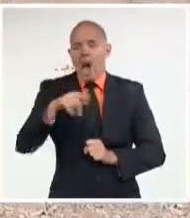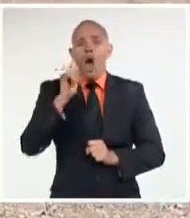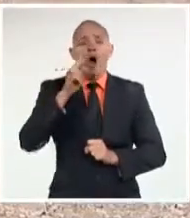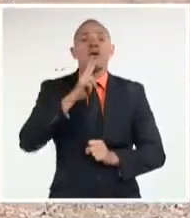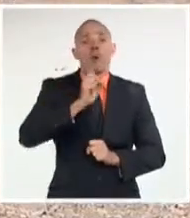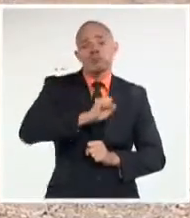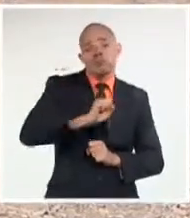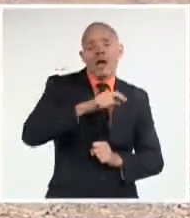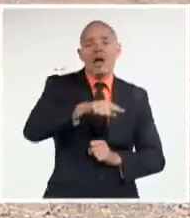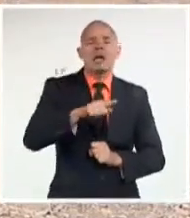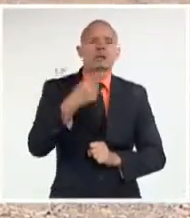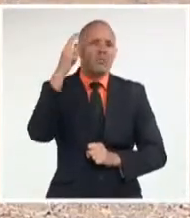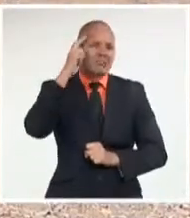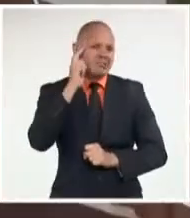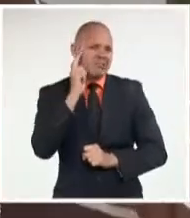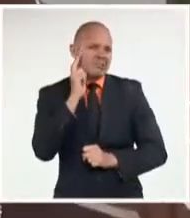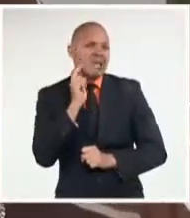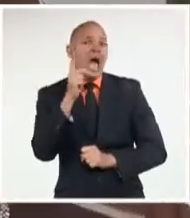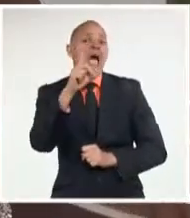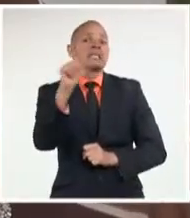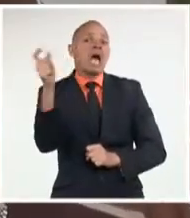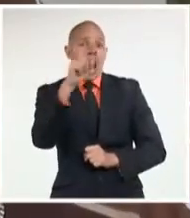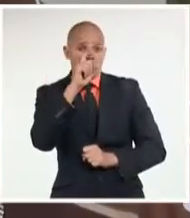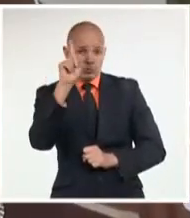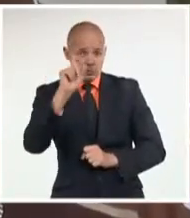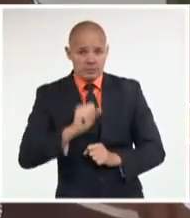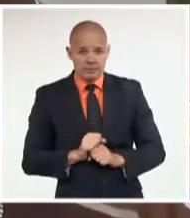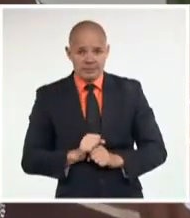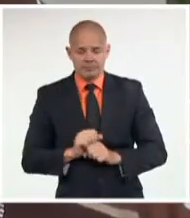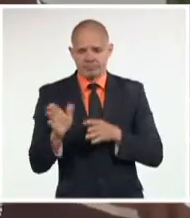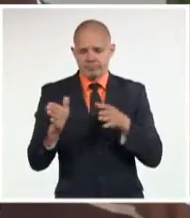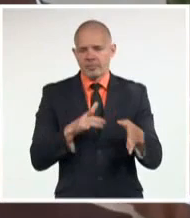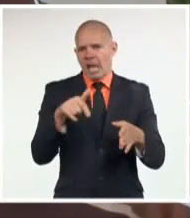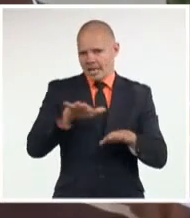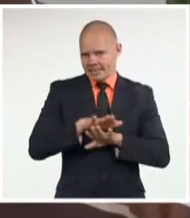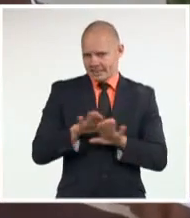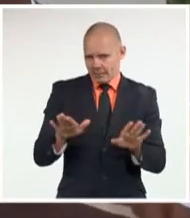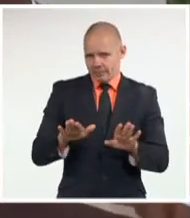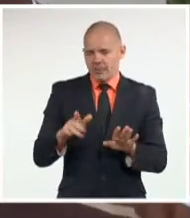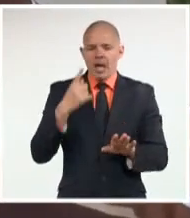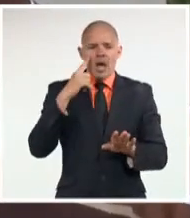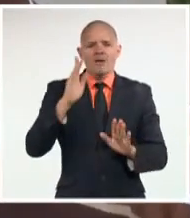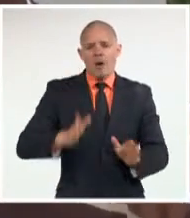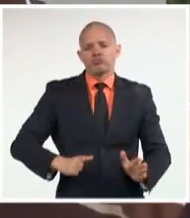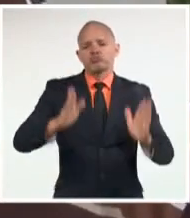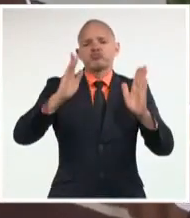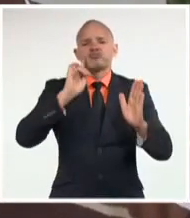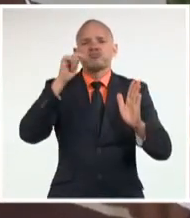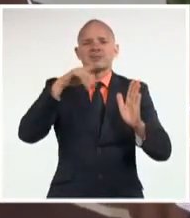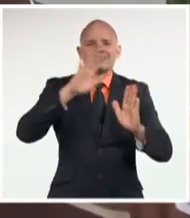más de 100 años. Con la rehabilitación que se está haciendo a la conductora de agua cruda, que lleva el agua desde la